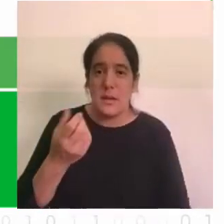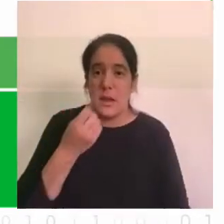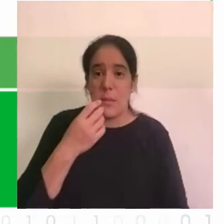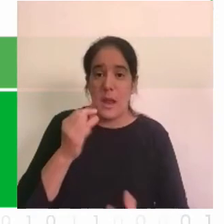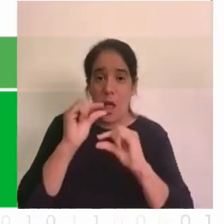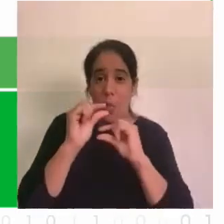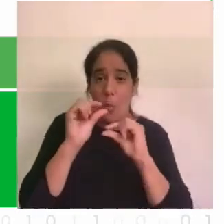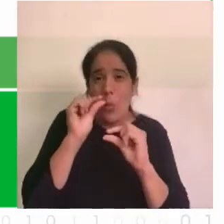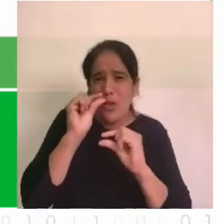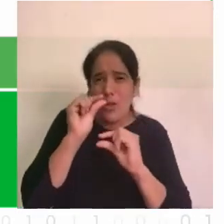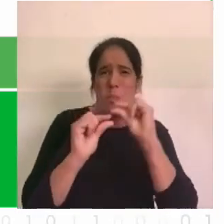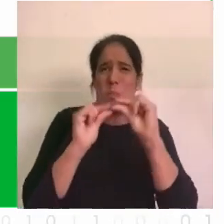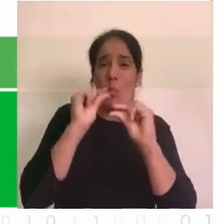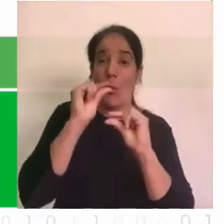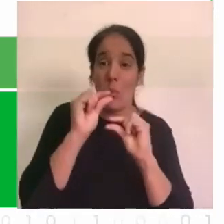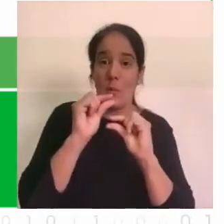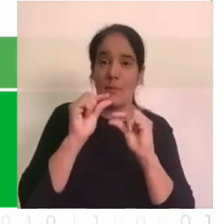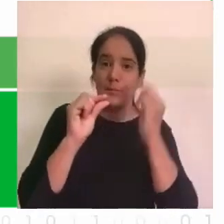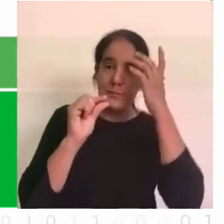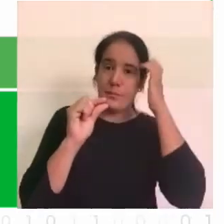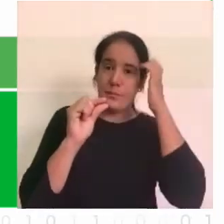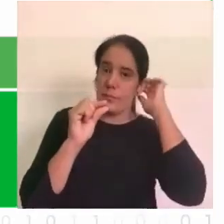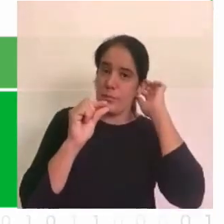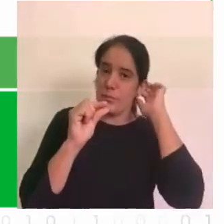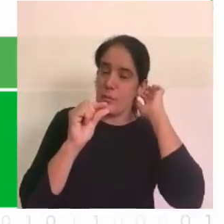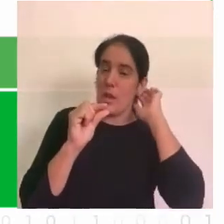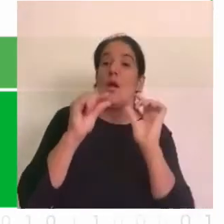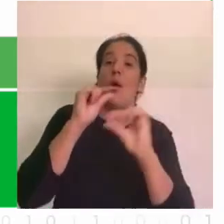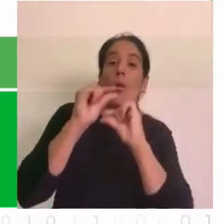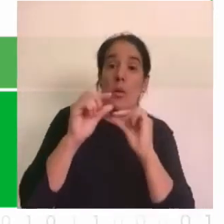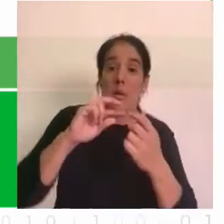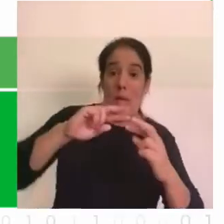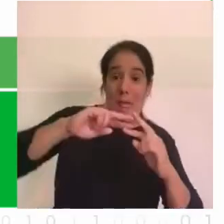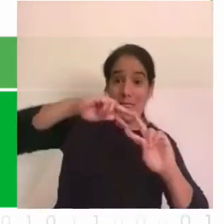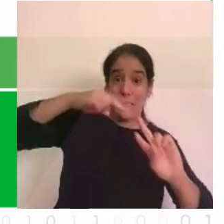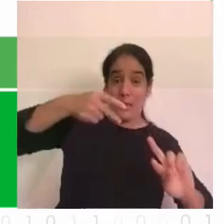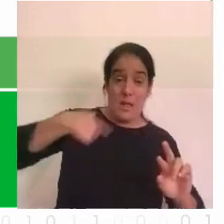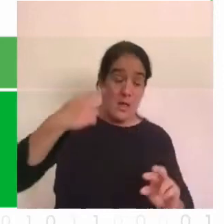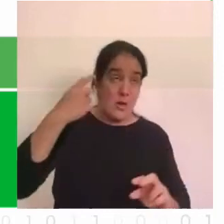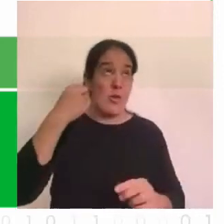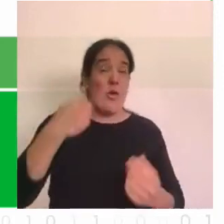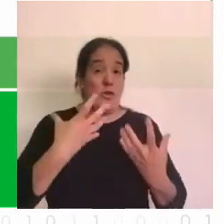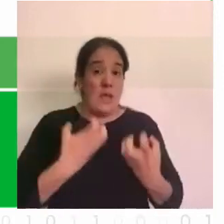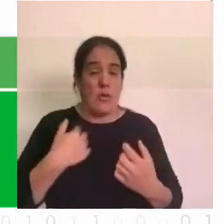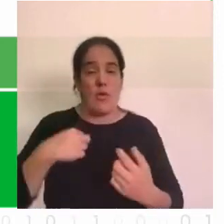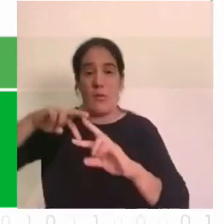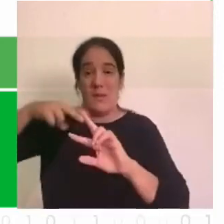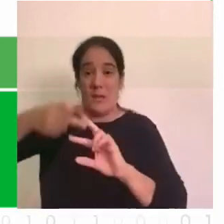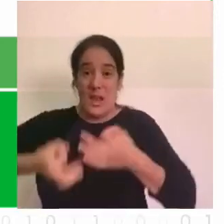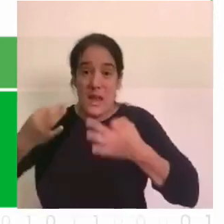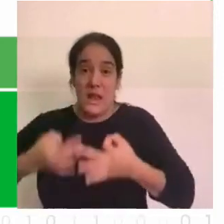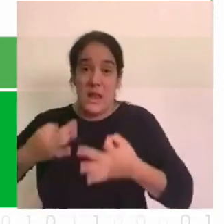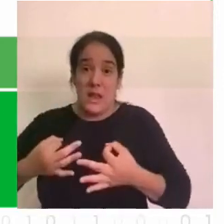correlación, o sea, mejorar un poquitito entre la correlación del fenotipo predicho con el fenotipo real, lo que hacemos es, nos vamos a millones